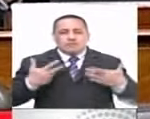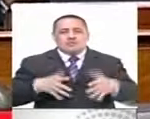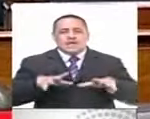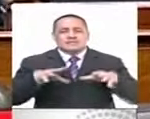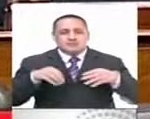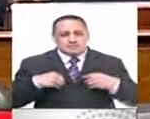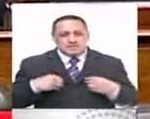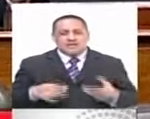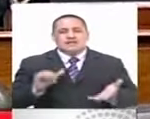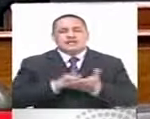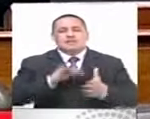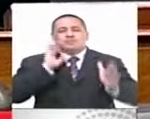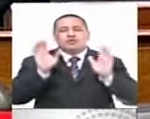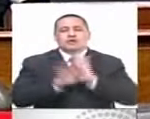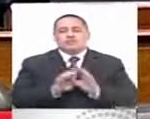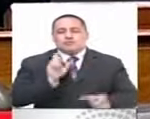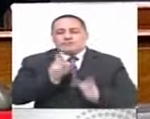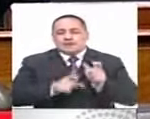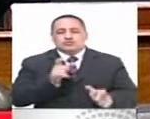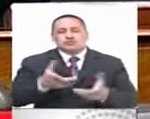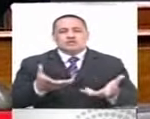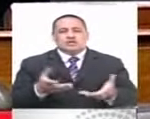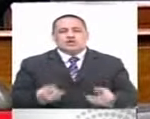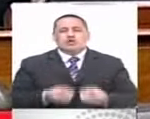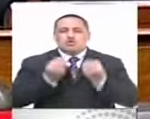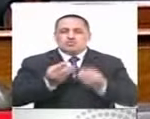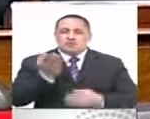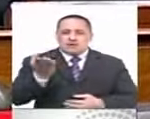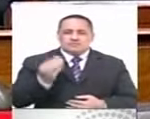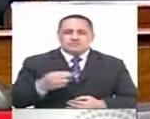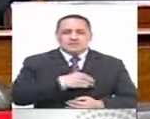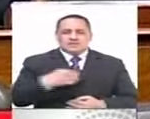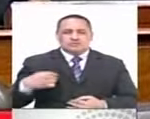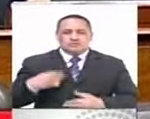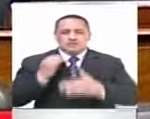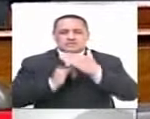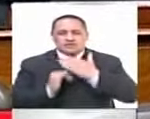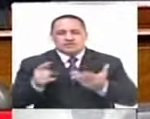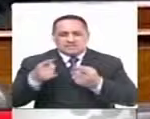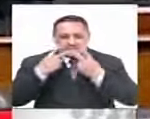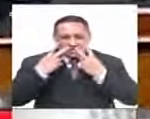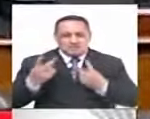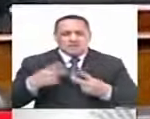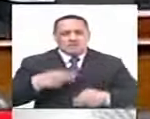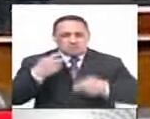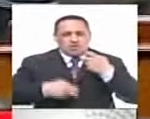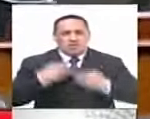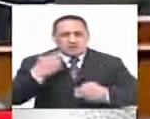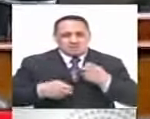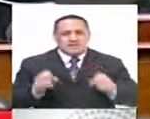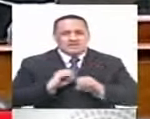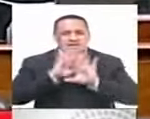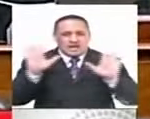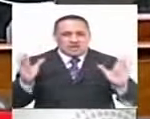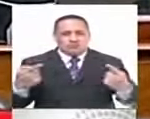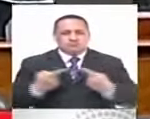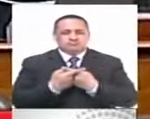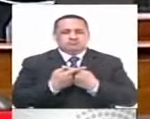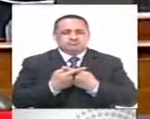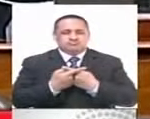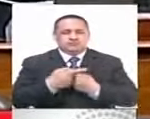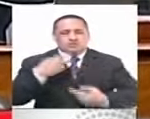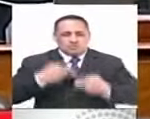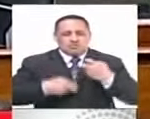permitir de que, por ejemplo, personas como el ministro del Interior, que tiene clarísimos conflictos de intereses,